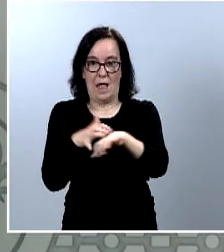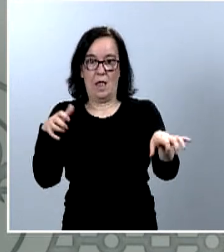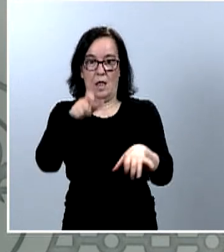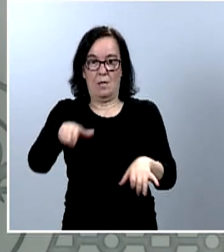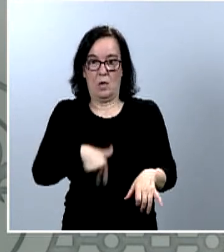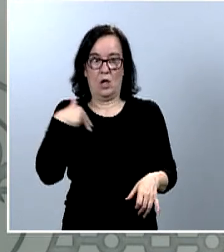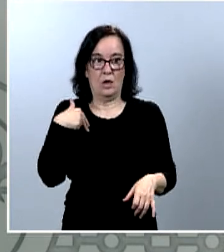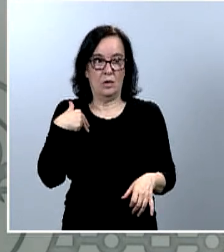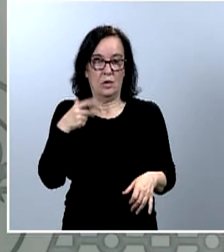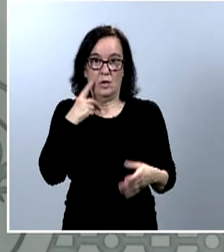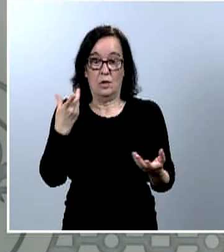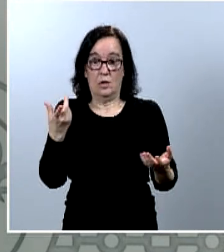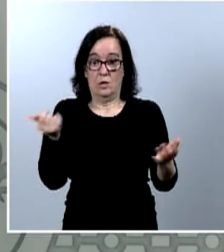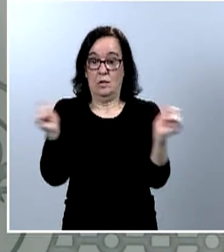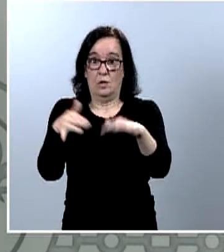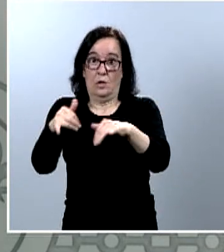los núcleos familiares.